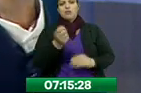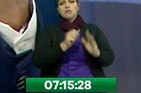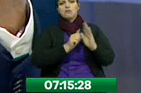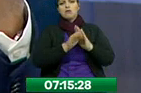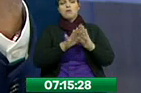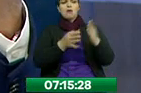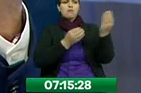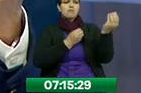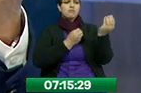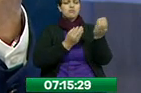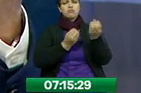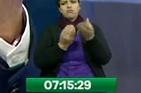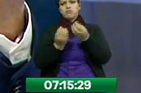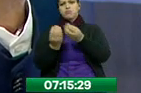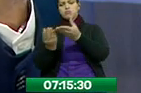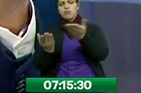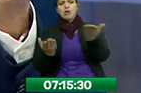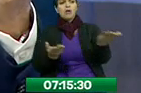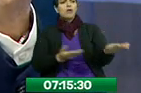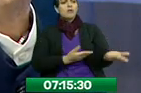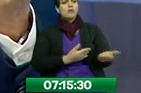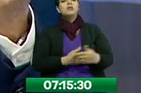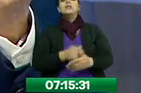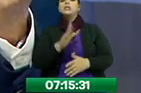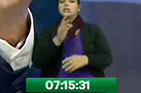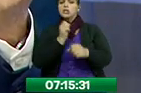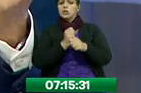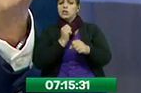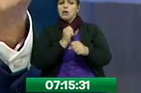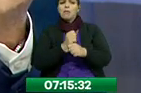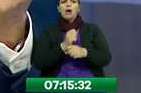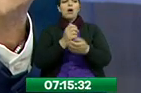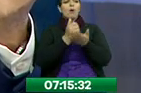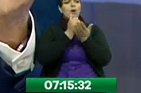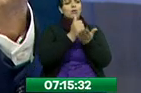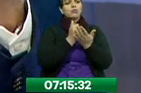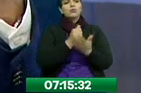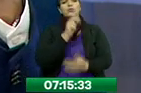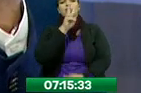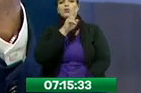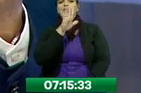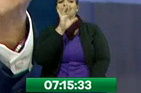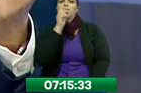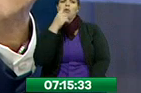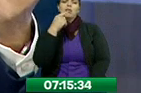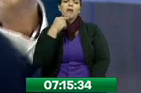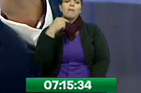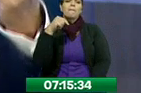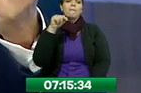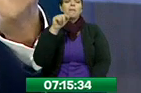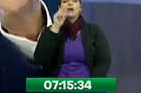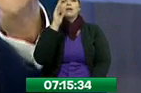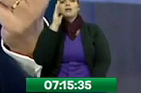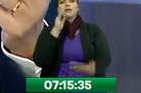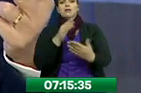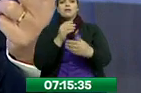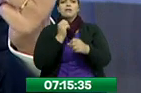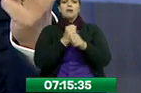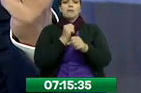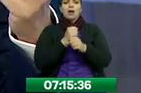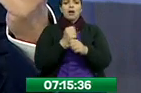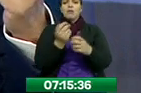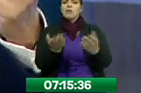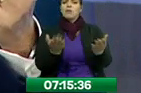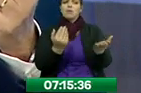En el segundo tampoco. Y se han destruido 150 mil empleos. Por lo tanto, el gobierno está en deuda con